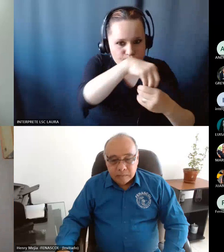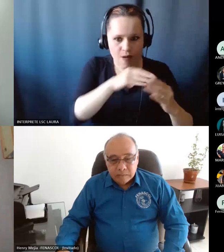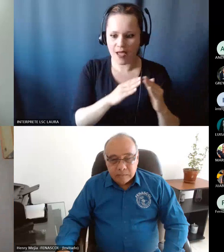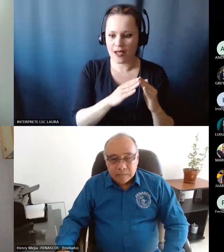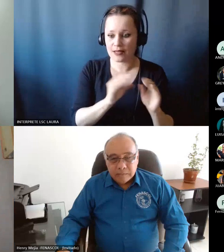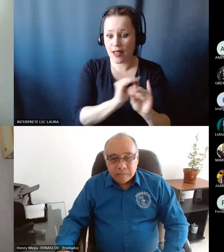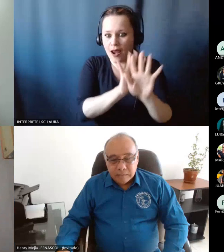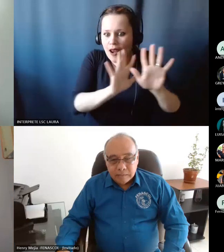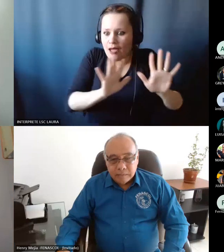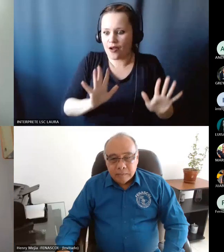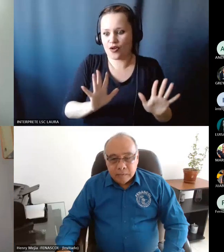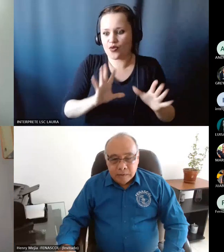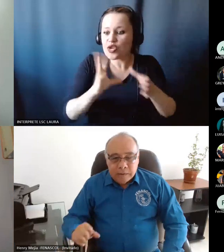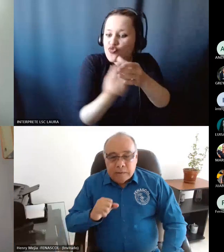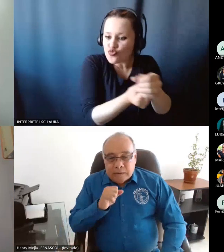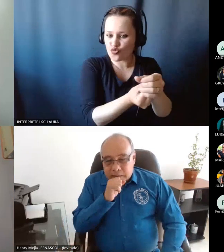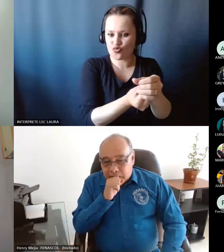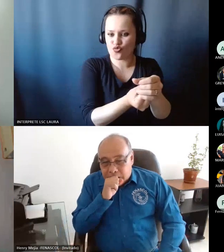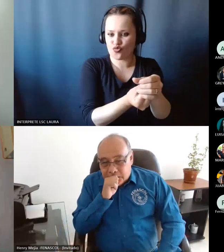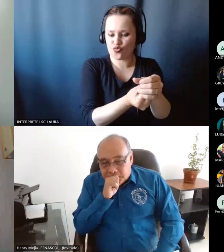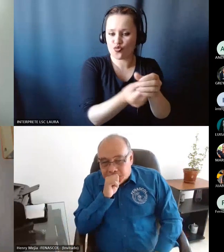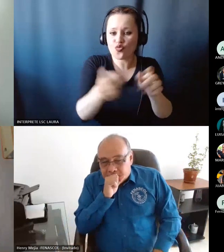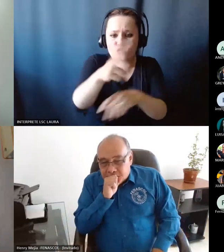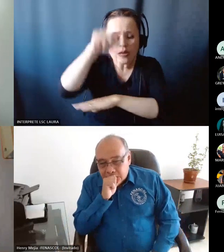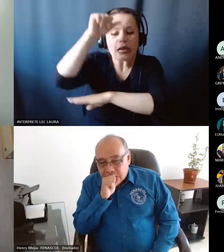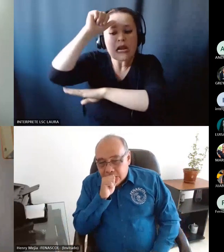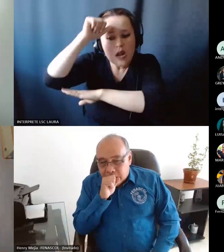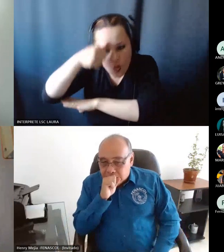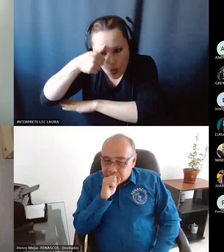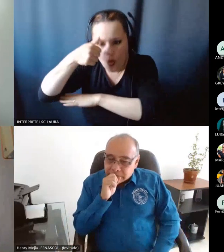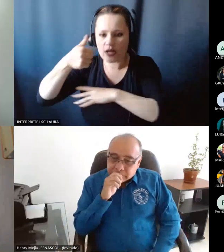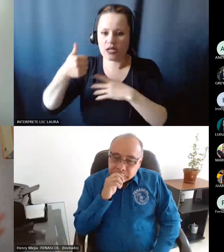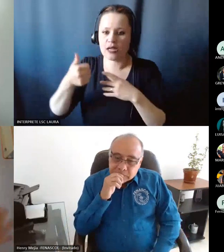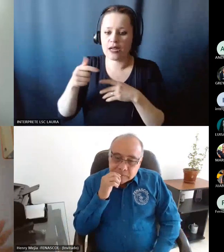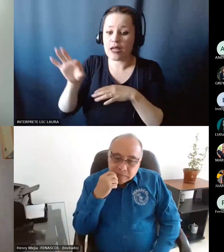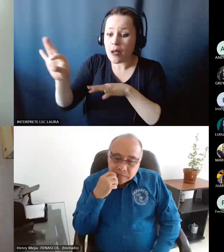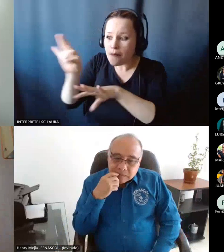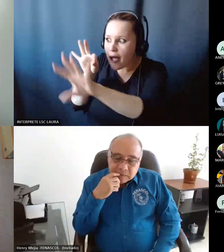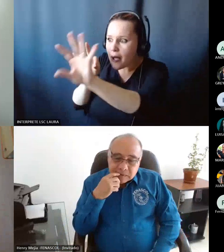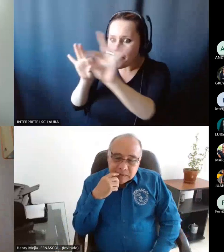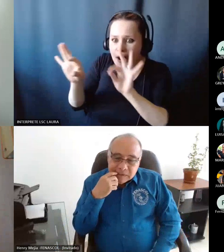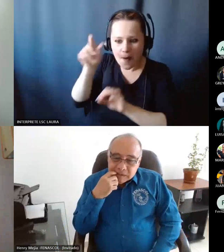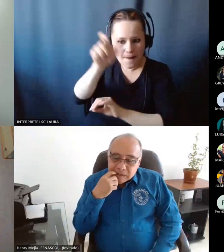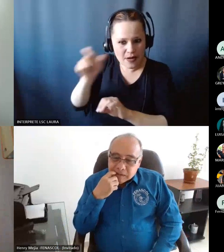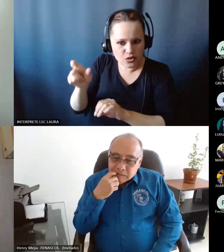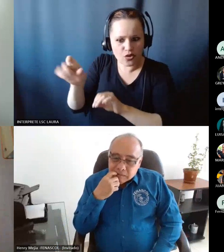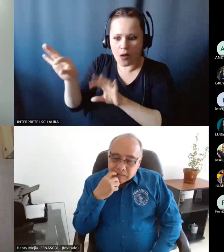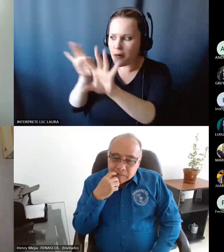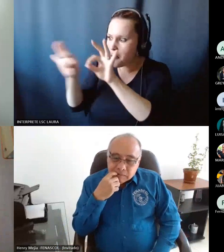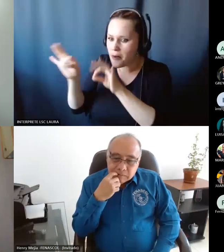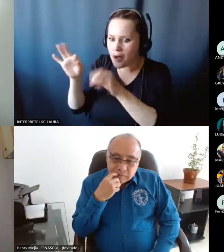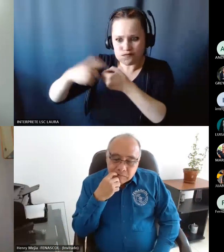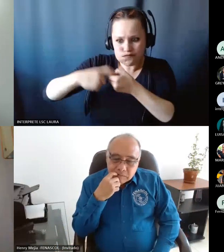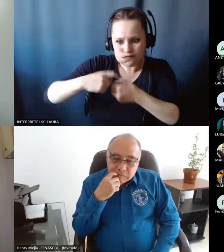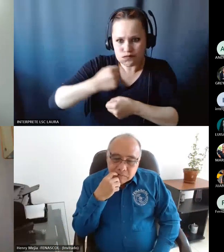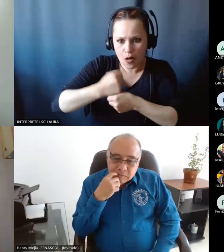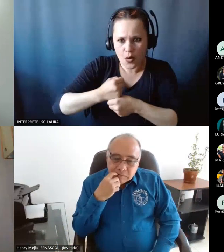inclusión es que recuerden si nosotros contratamos personas en este caso personas condición de discapacidad